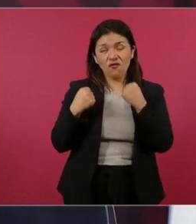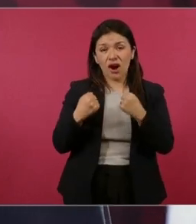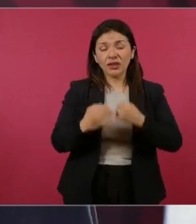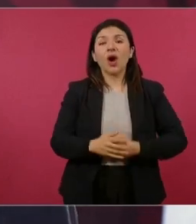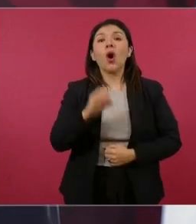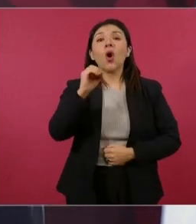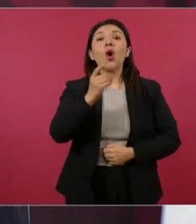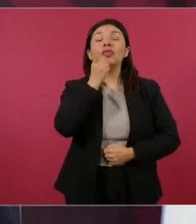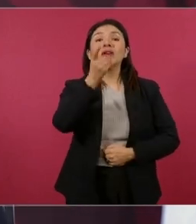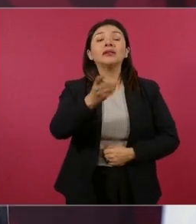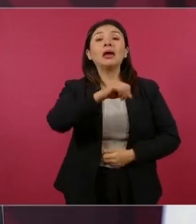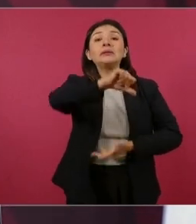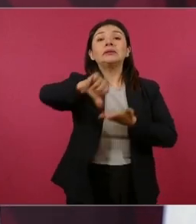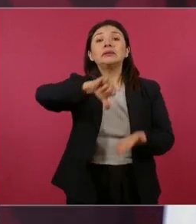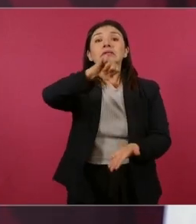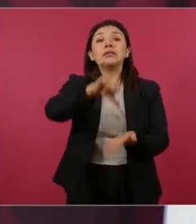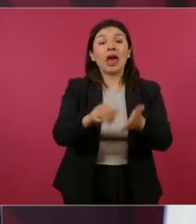centro,